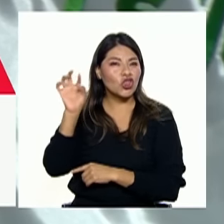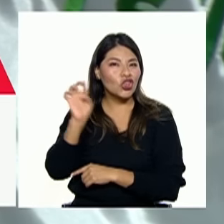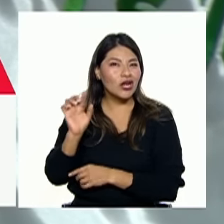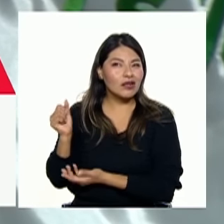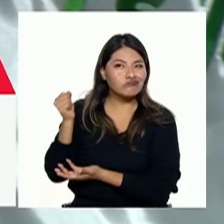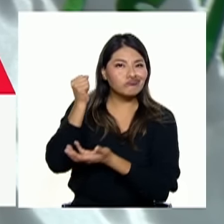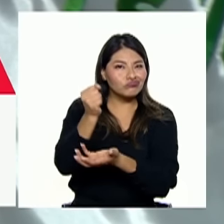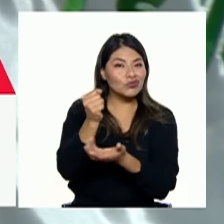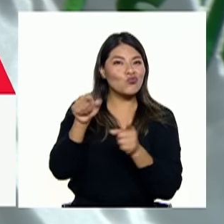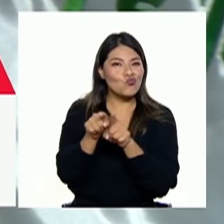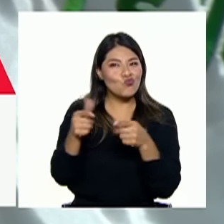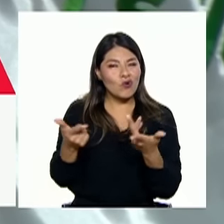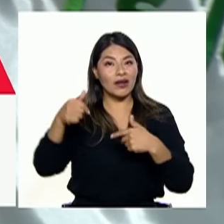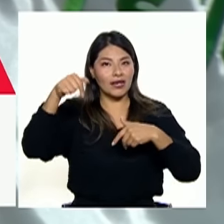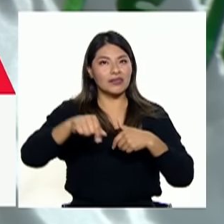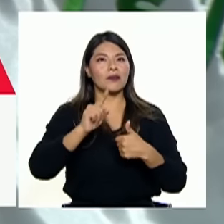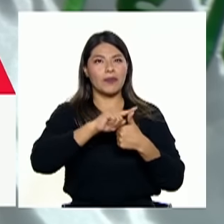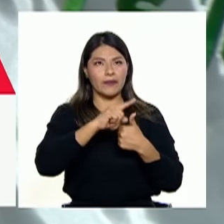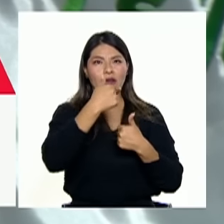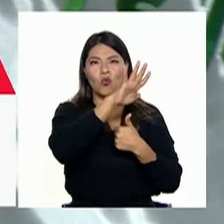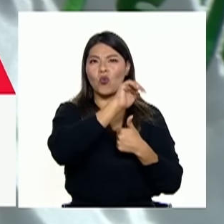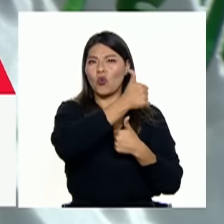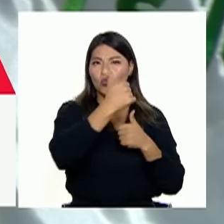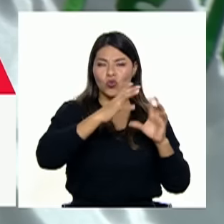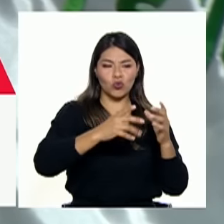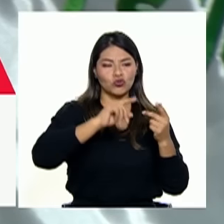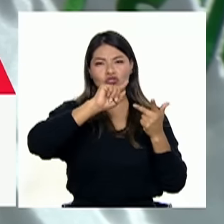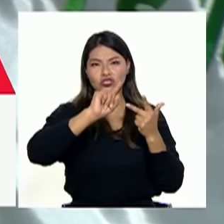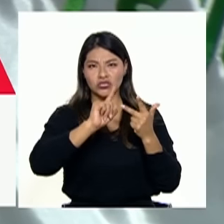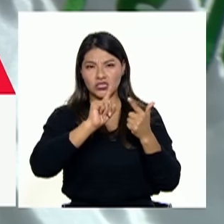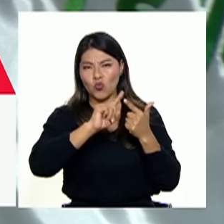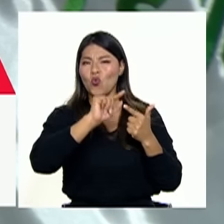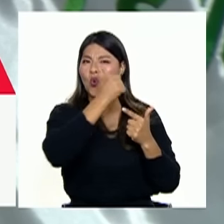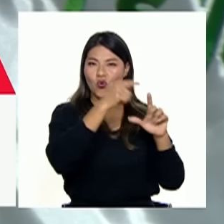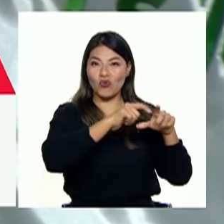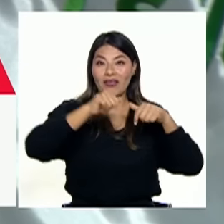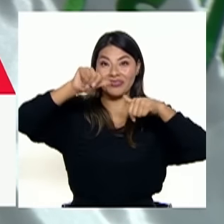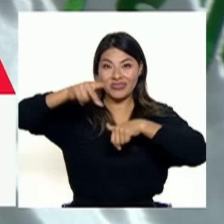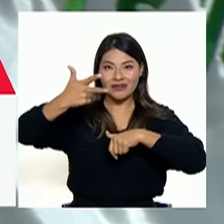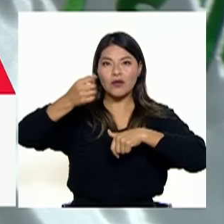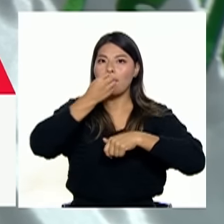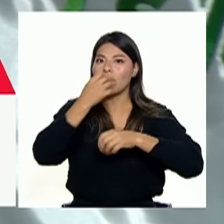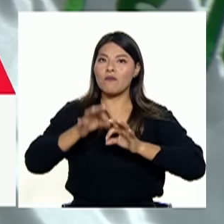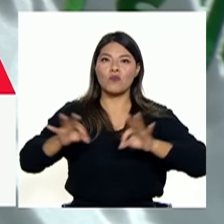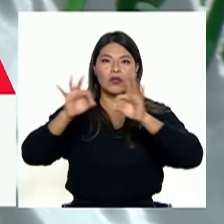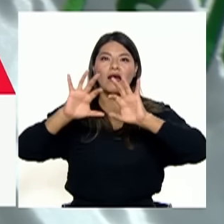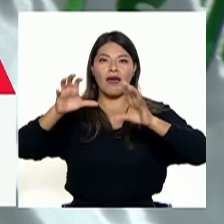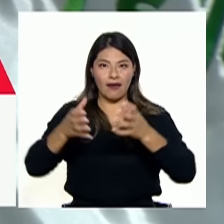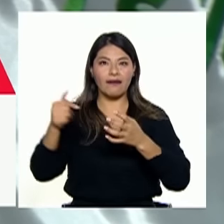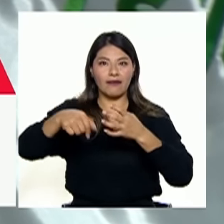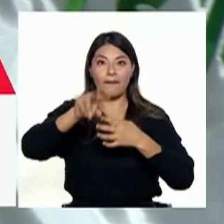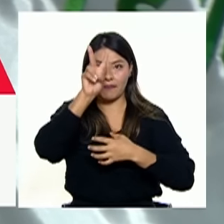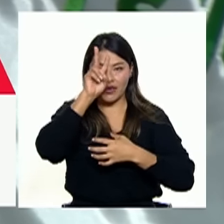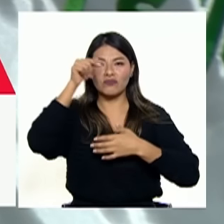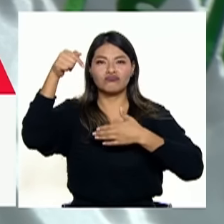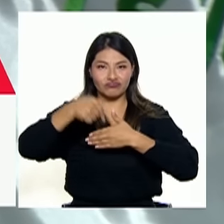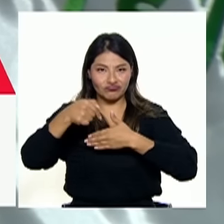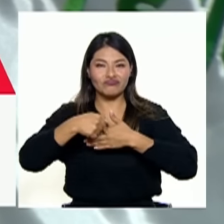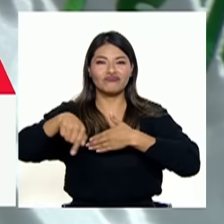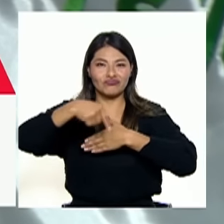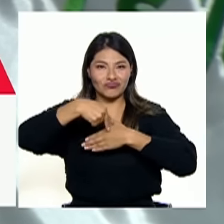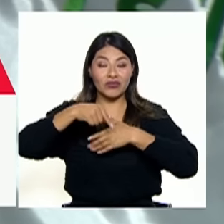tercero más importante del Perú. La ejecución de la tercera etapa del proyecto Chavimochic, que incorporará más